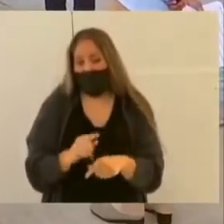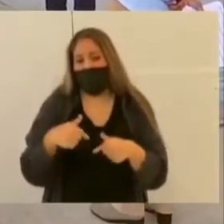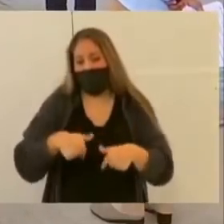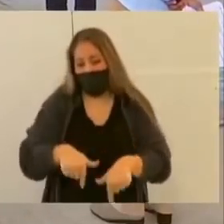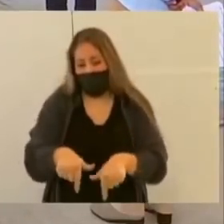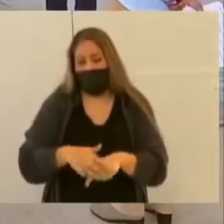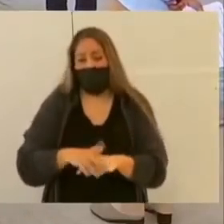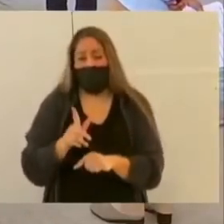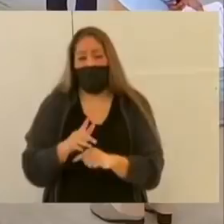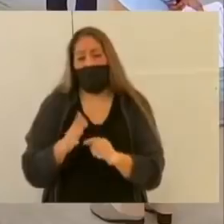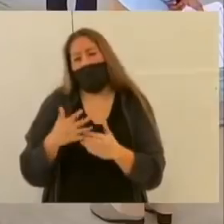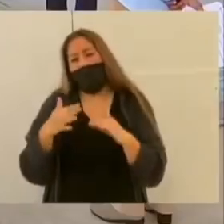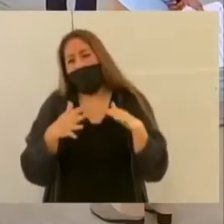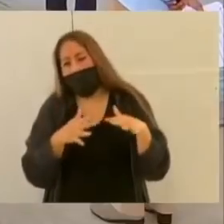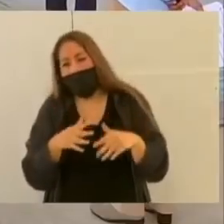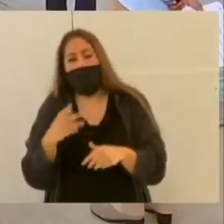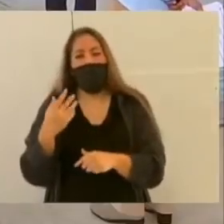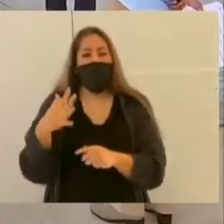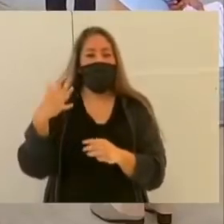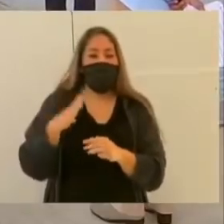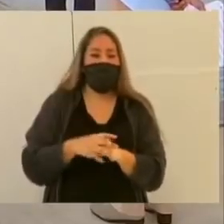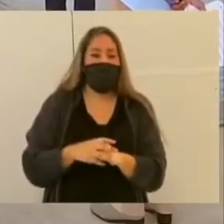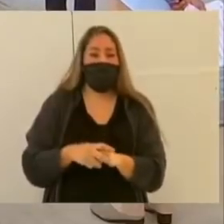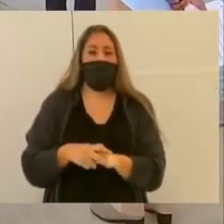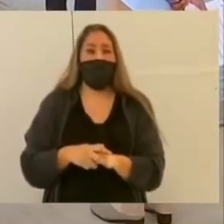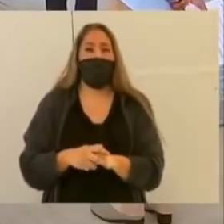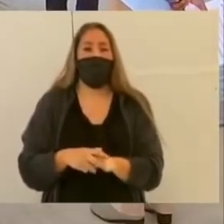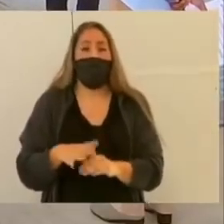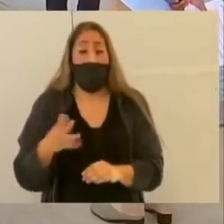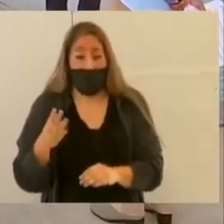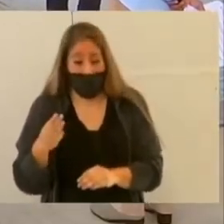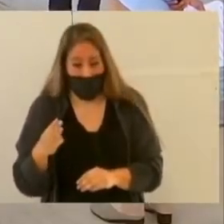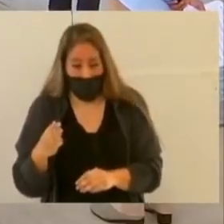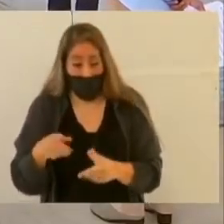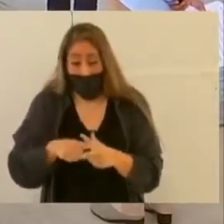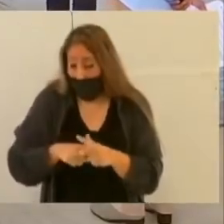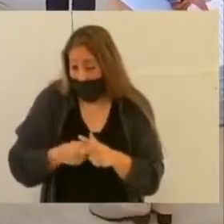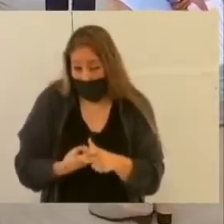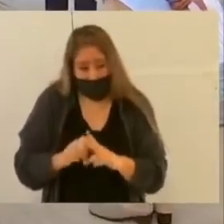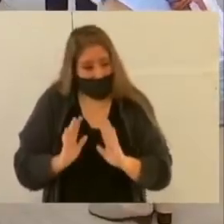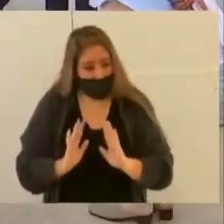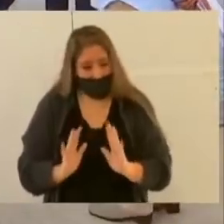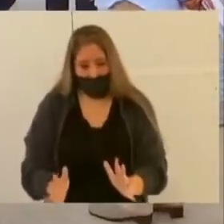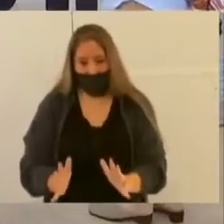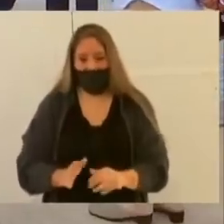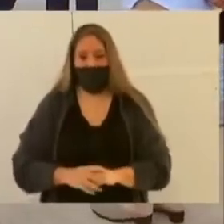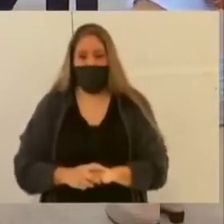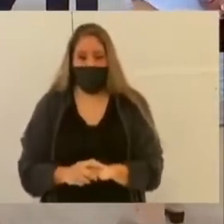durante el mes de mayo ya vamos a iniciar la construcción de los demás frentes. Es todo, señor presidente.